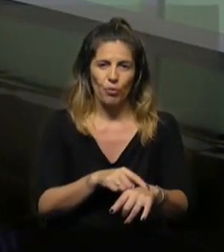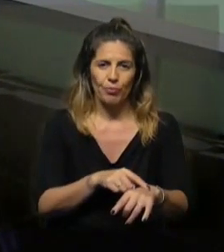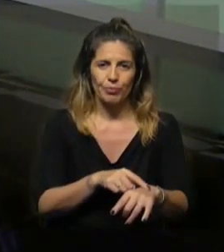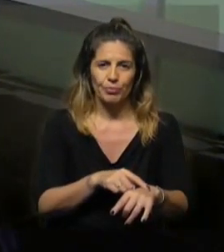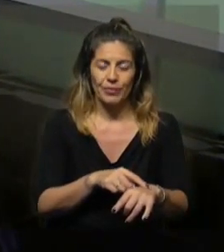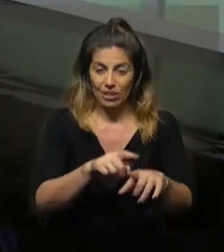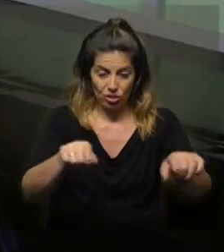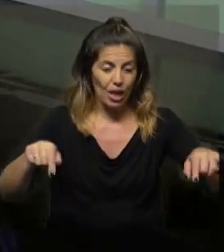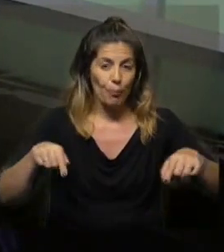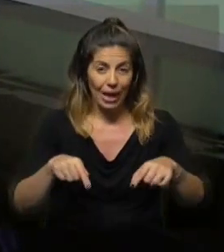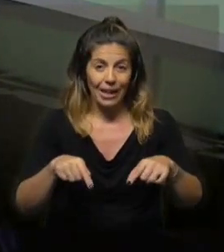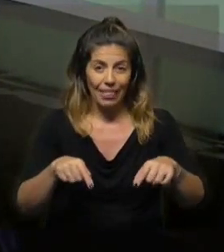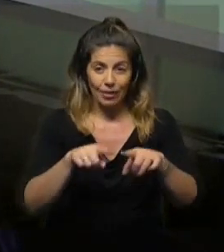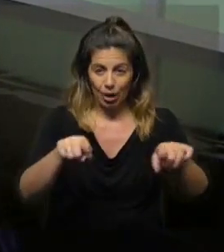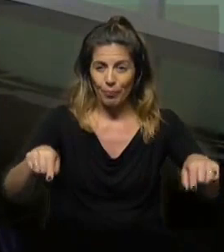cuestiones